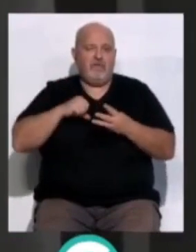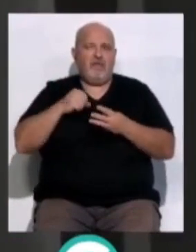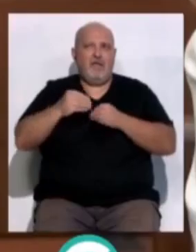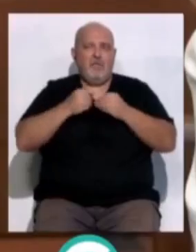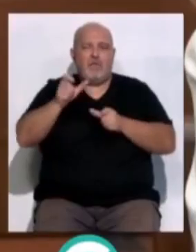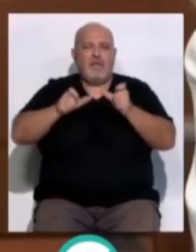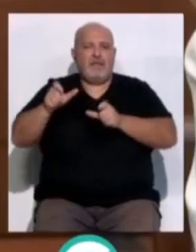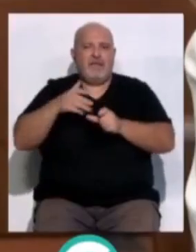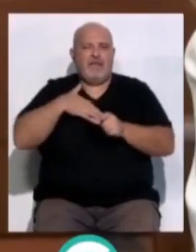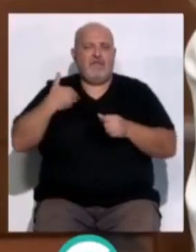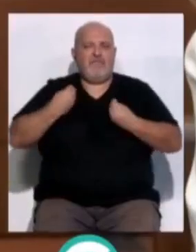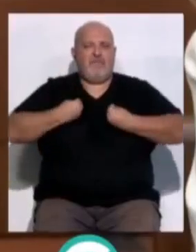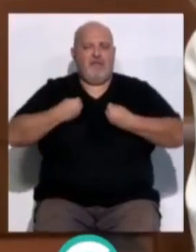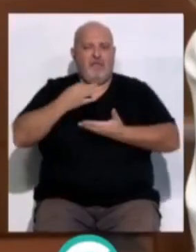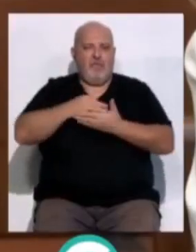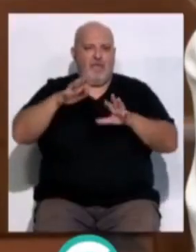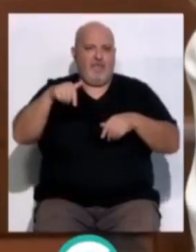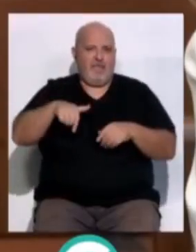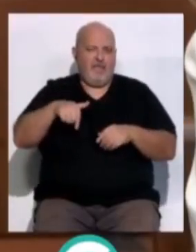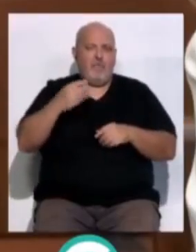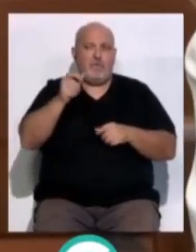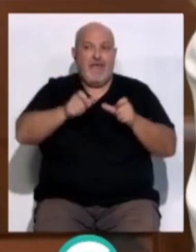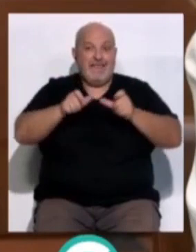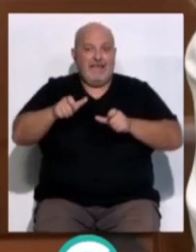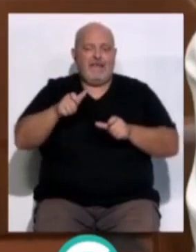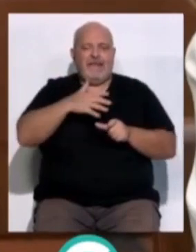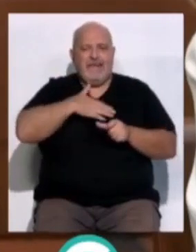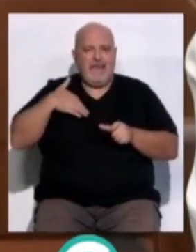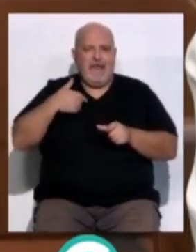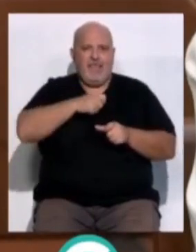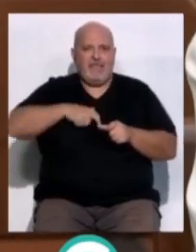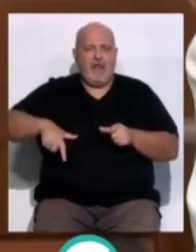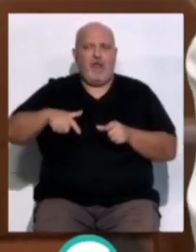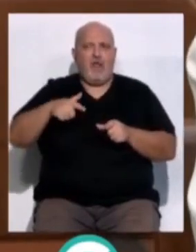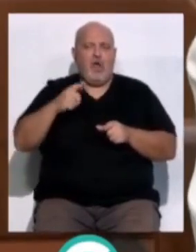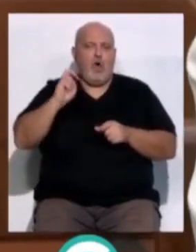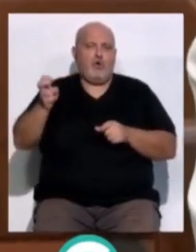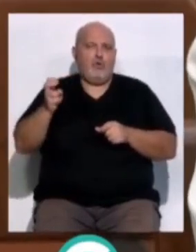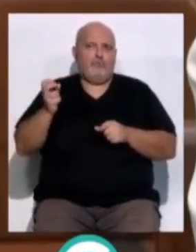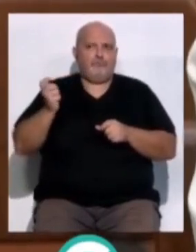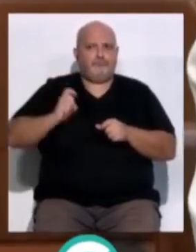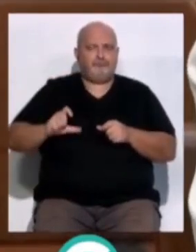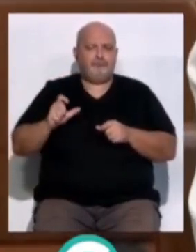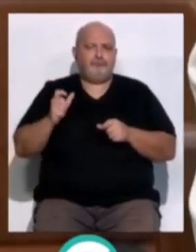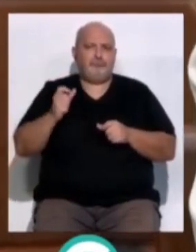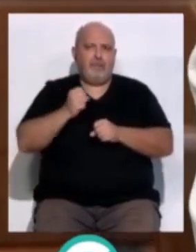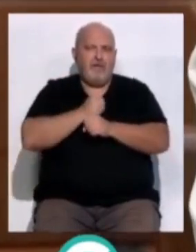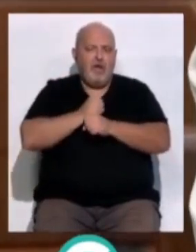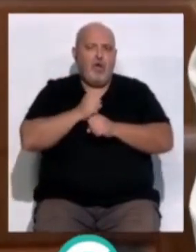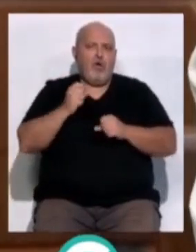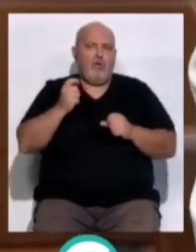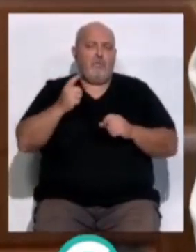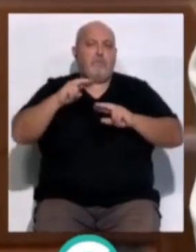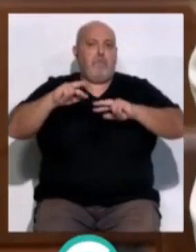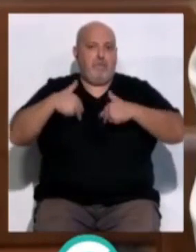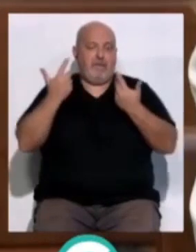mucha gente que quiere vivir en la ciudad de Cádiz. Hay muchos gaditanos que también tienen otras rentas porque trabajan, tienen unos trabajos que